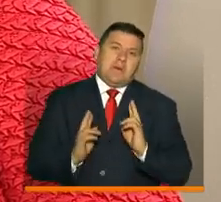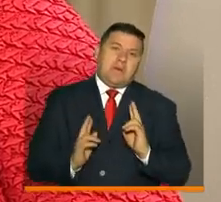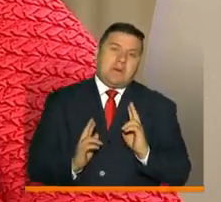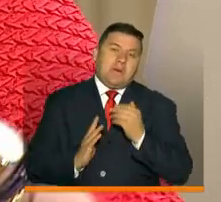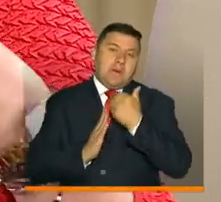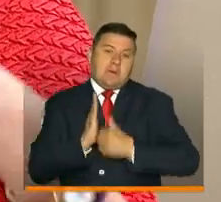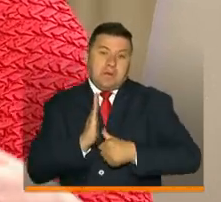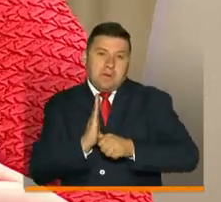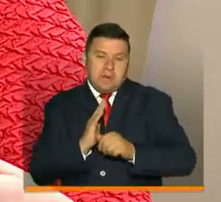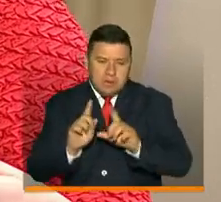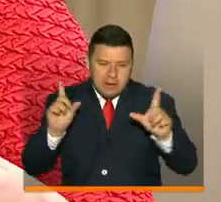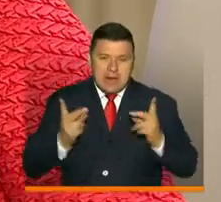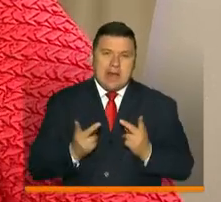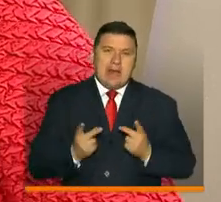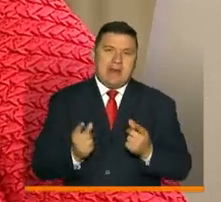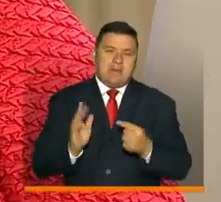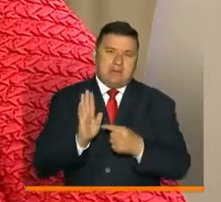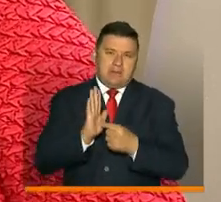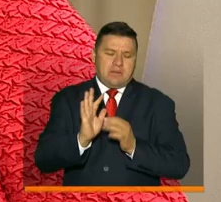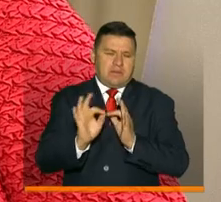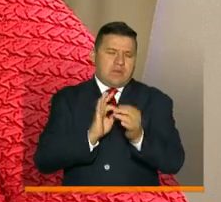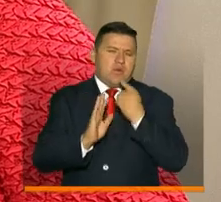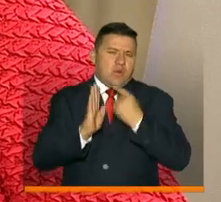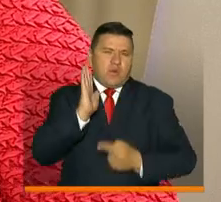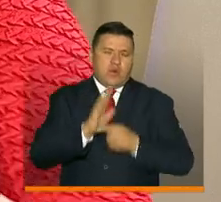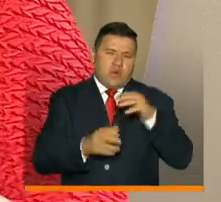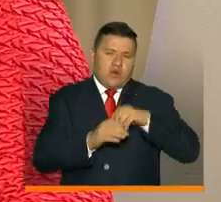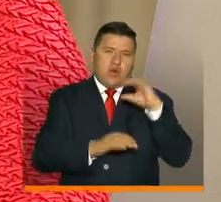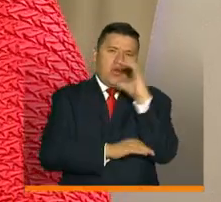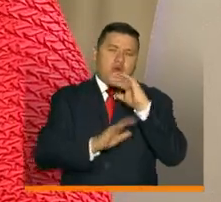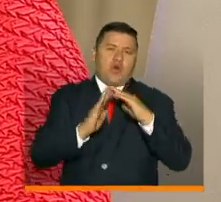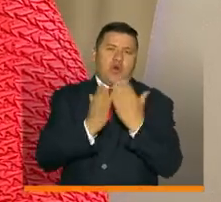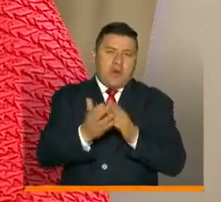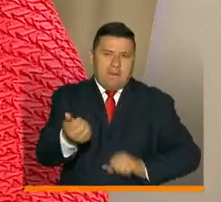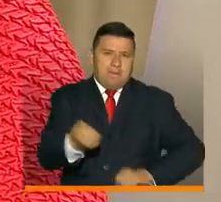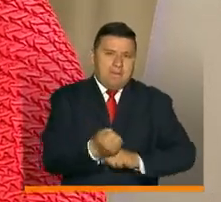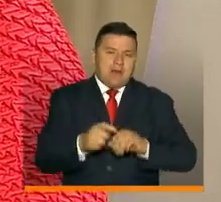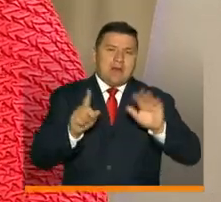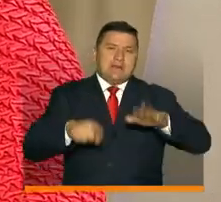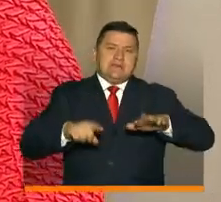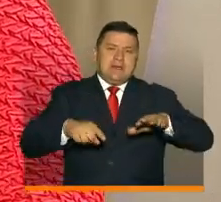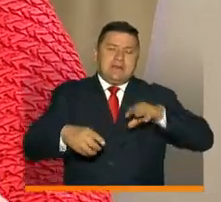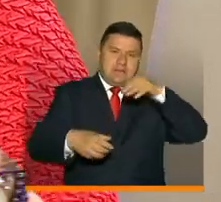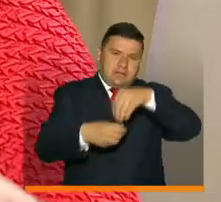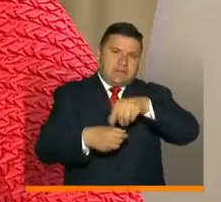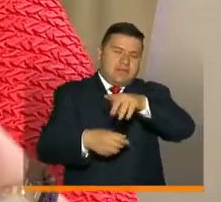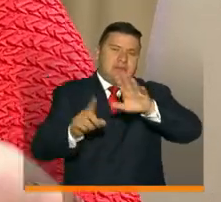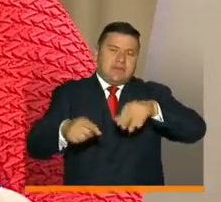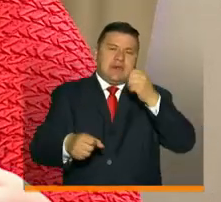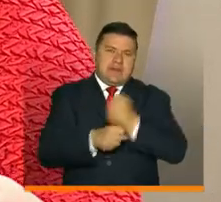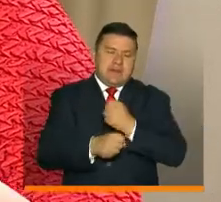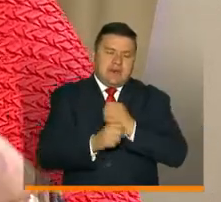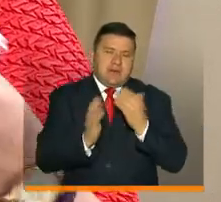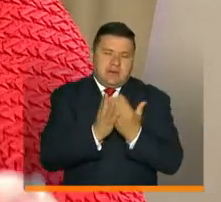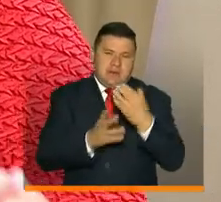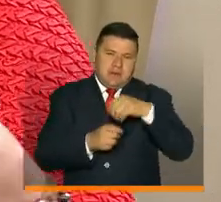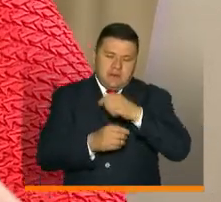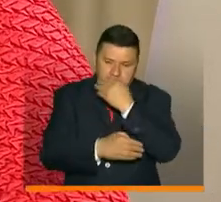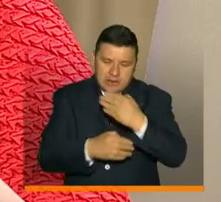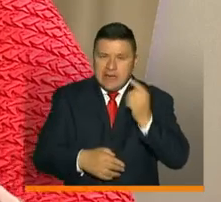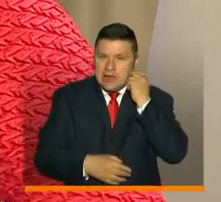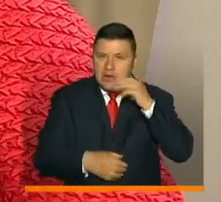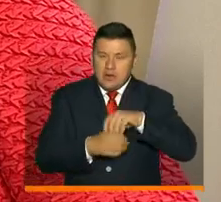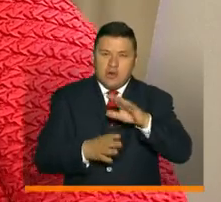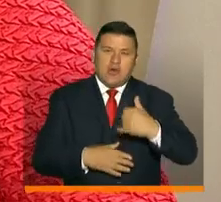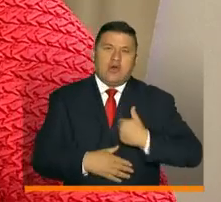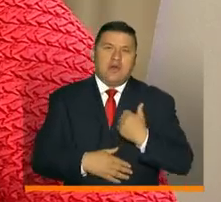con su documentación rápidamente podamos girar esta plata a los colegios apoyando 6 meses de este trabajo académico de sus niños y de